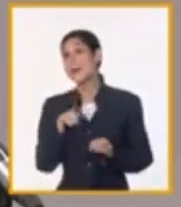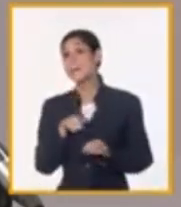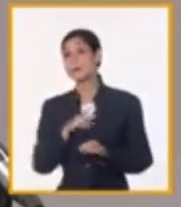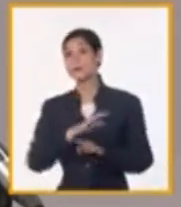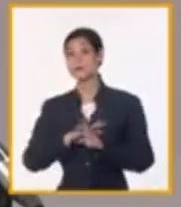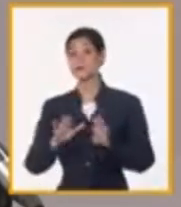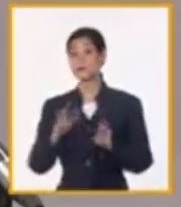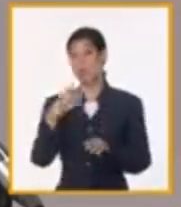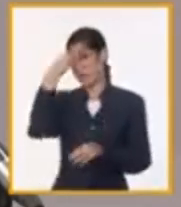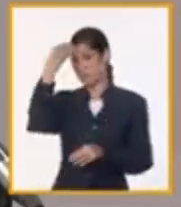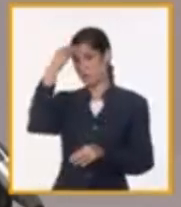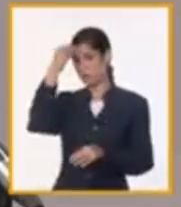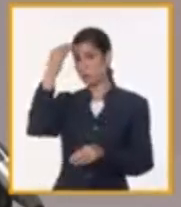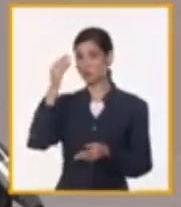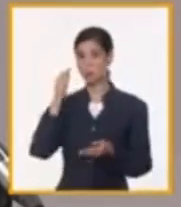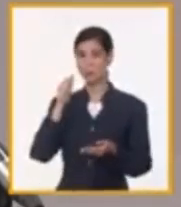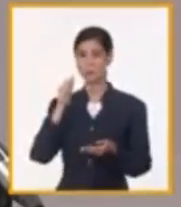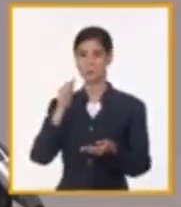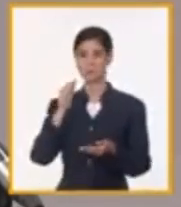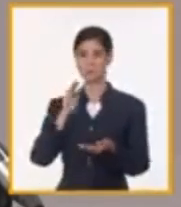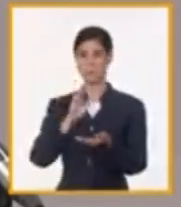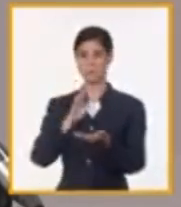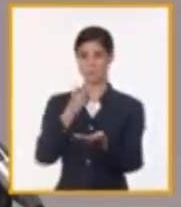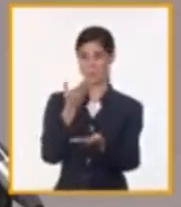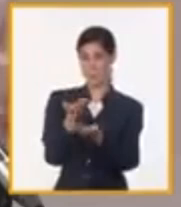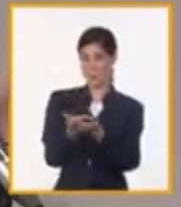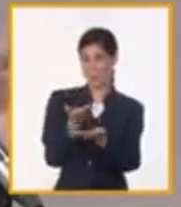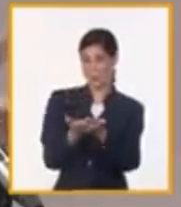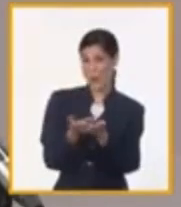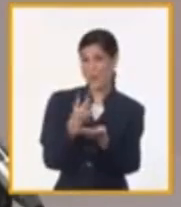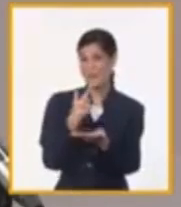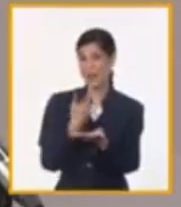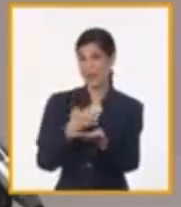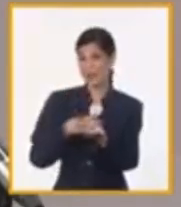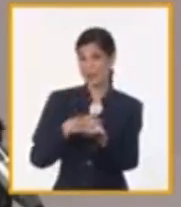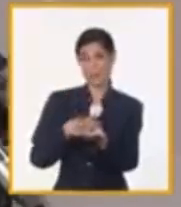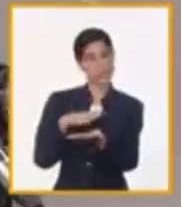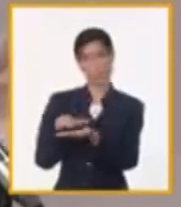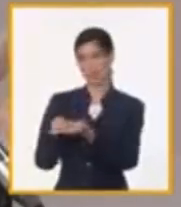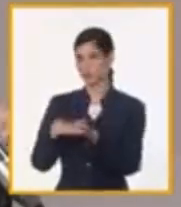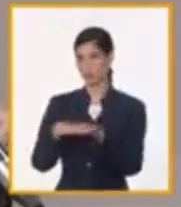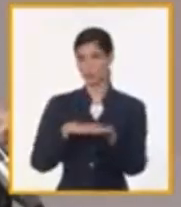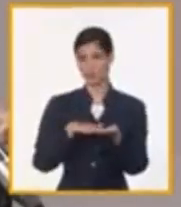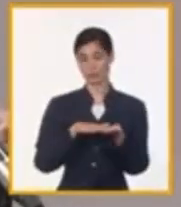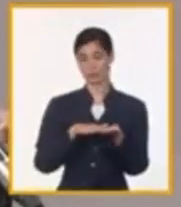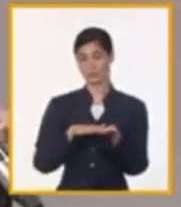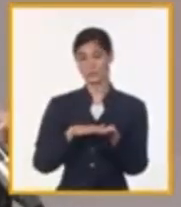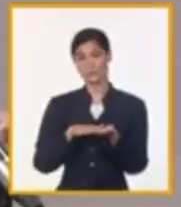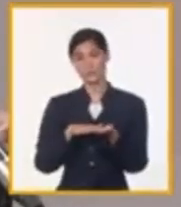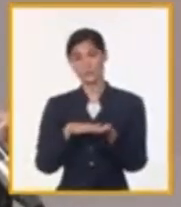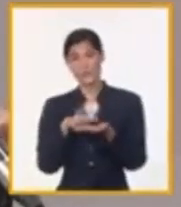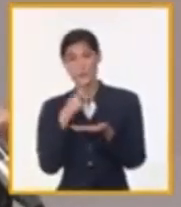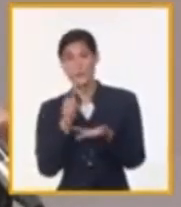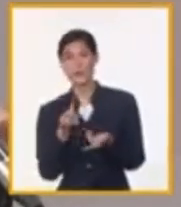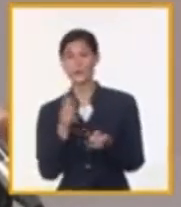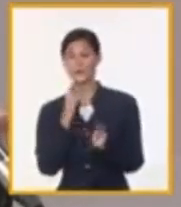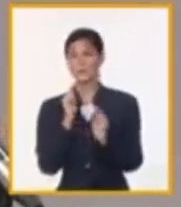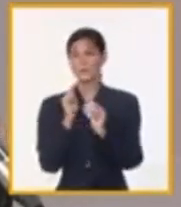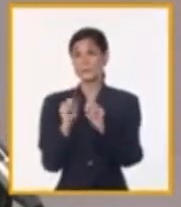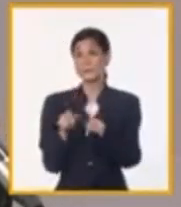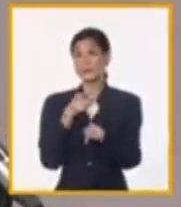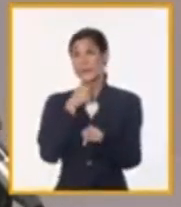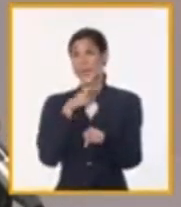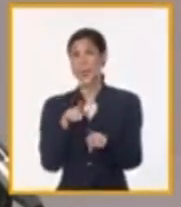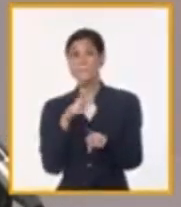porque definitivamente la oposición claramente no tiene las pruebas y él estaba actuando bajo si él estaba actuando bajo coacción era coacción de María